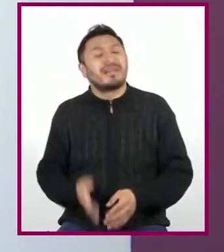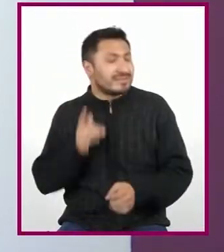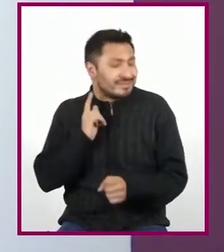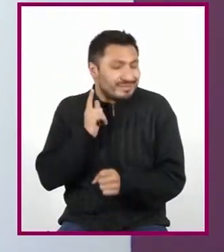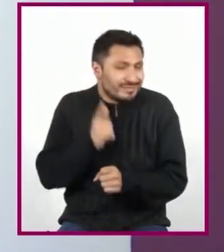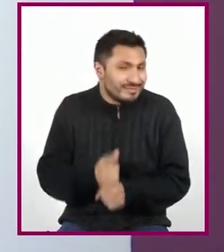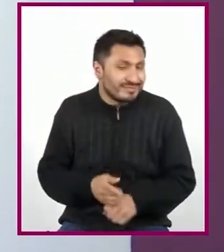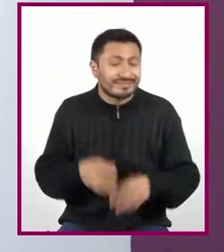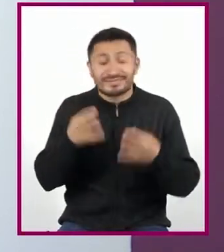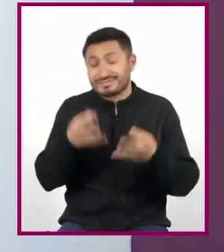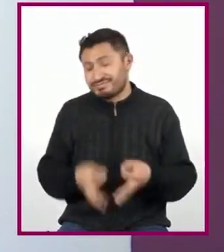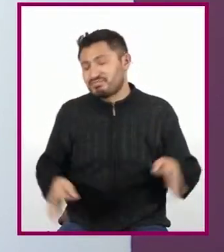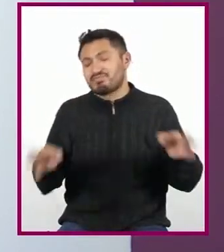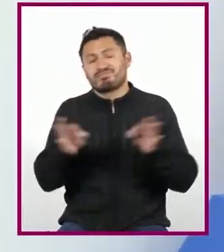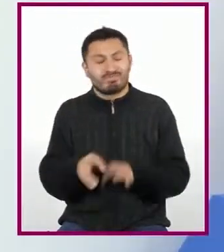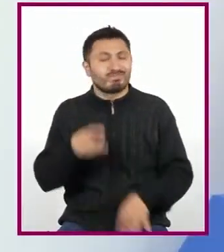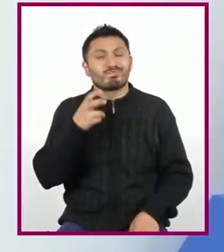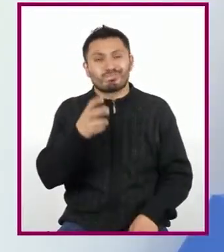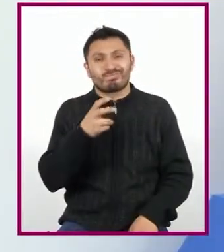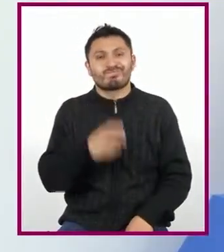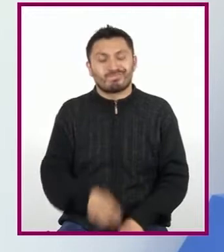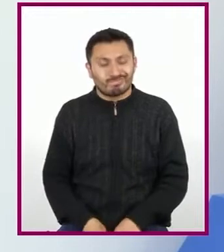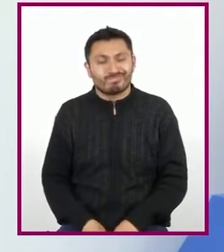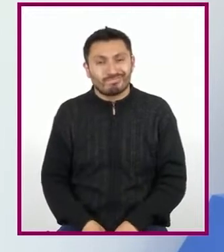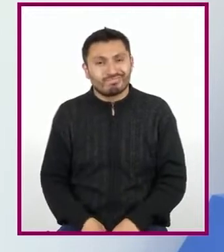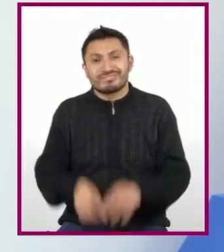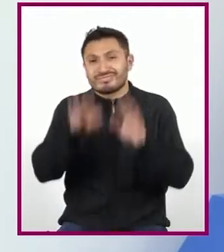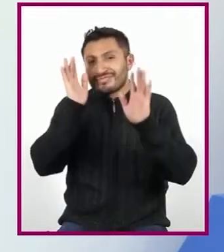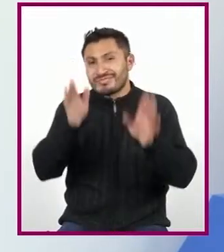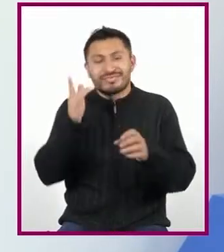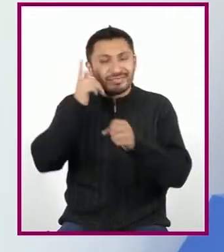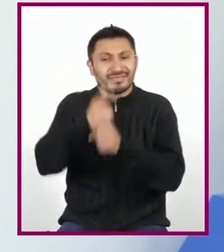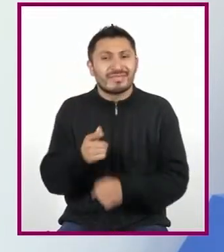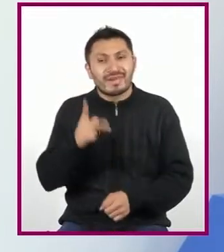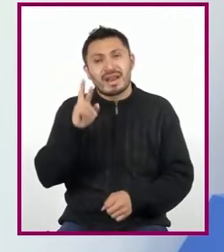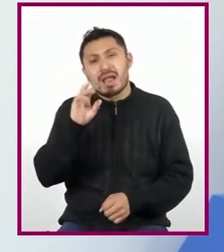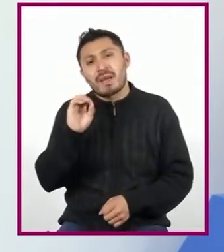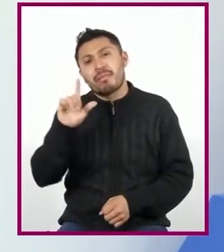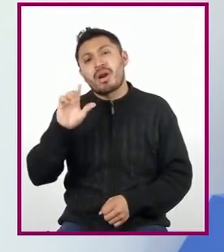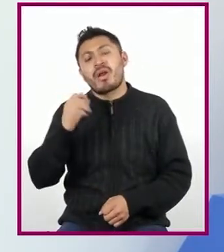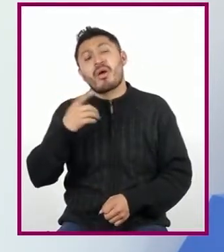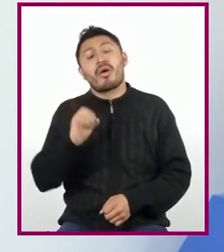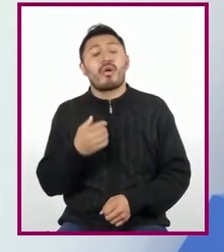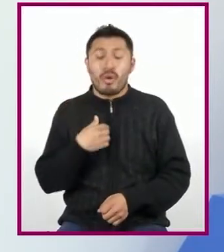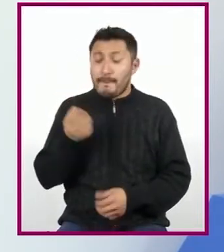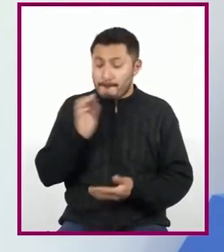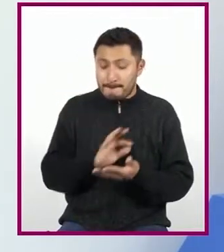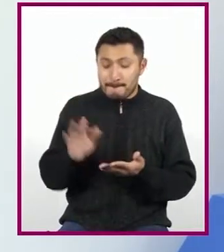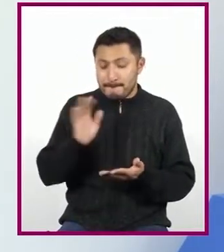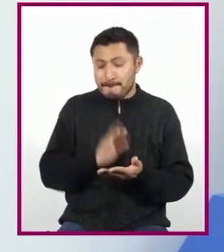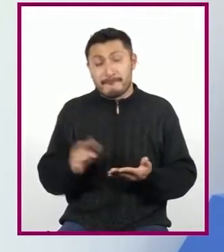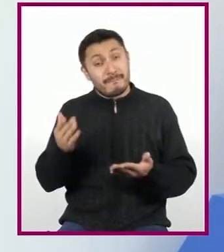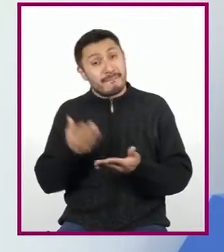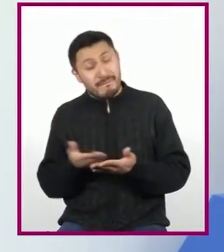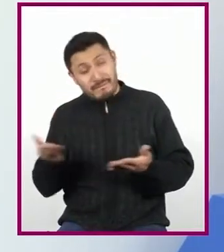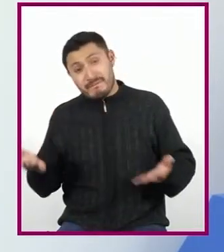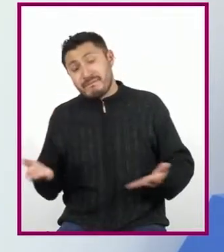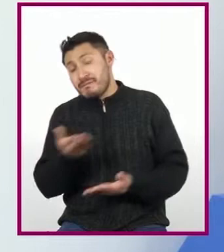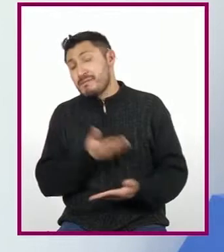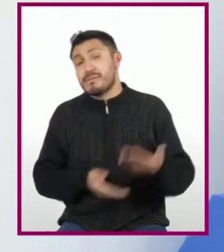información que buscaba. Así que recurrí a los paratextos internos. Busqué en la portada el título,